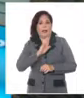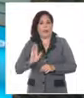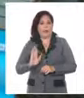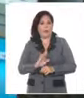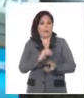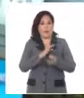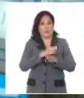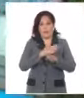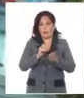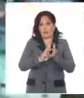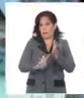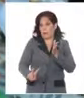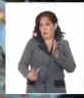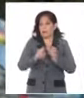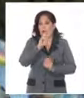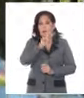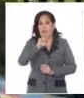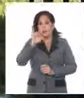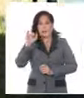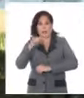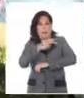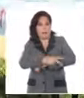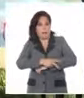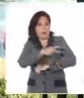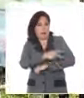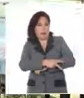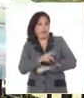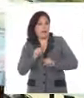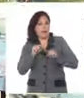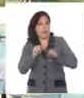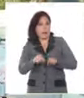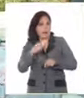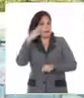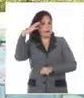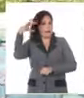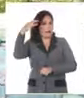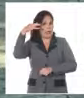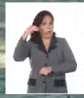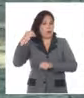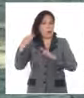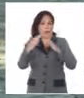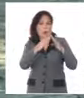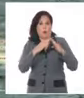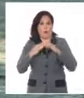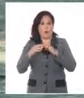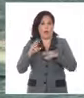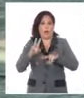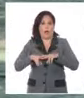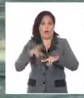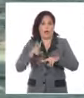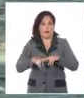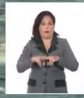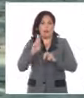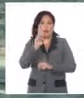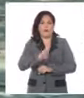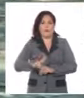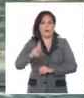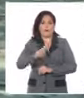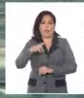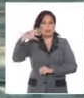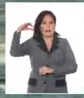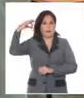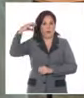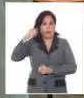provincias cubanas y de 26 naciones pusieron al servicio de los miembros de la comunidad habanera donde está enclavada la Facultad de Psicología, sede